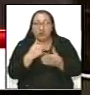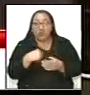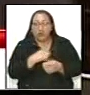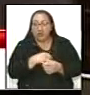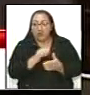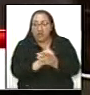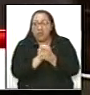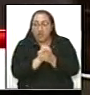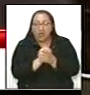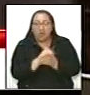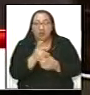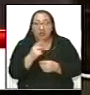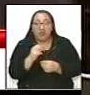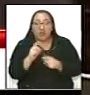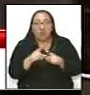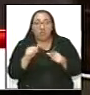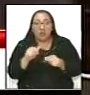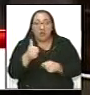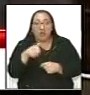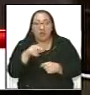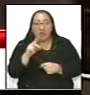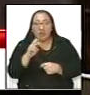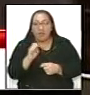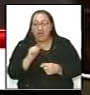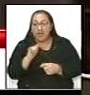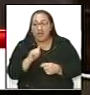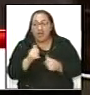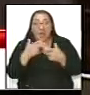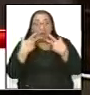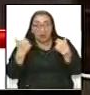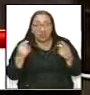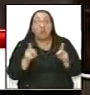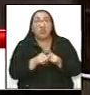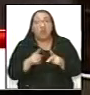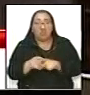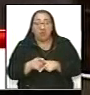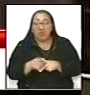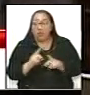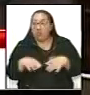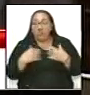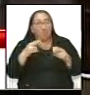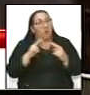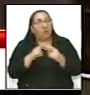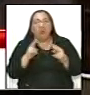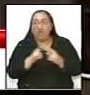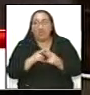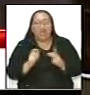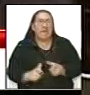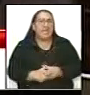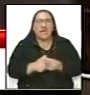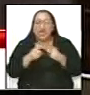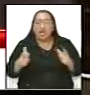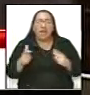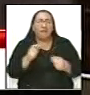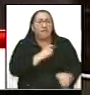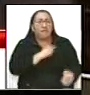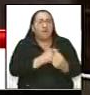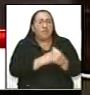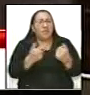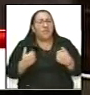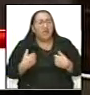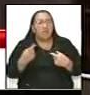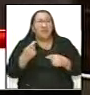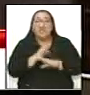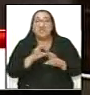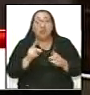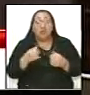nuestros amigos de la zona del Ande y la Amazonía. No se podría conocer el enorme potencial que tiene si